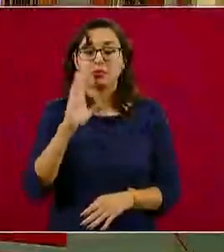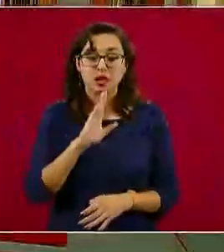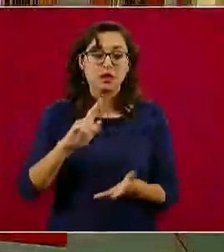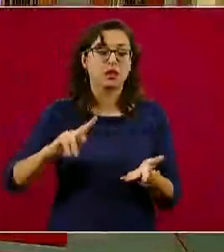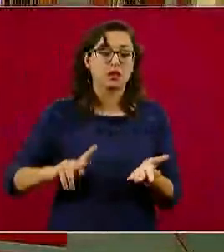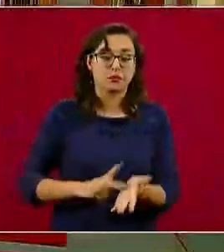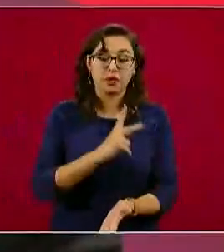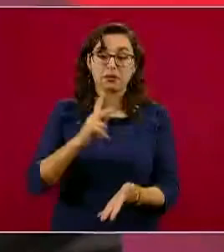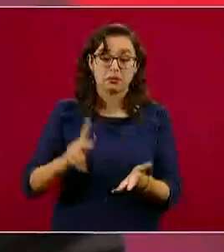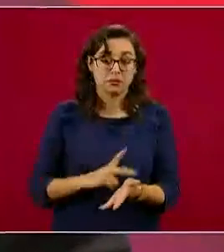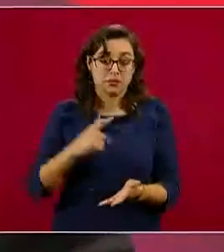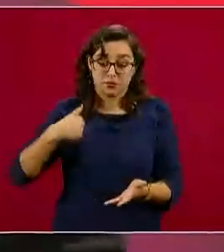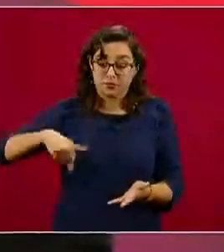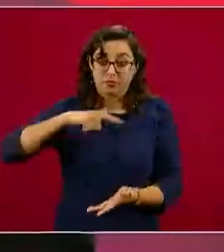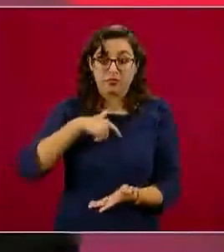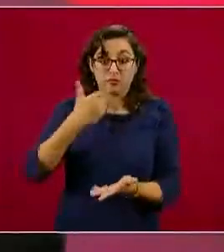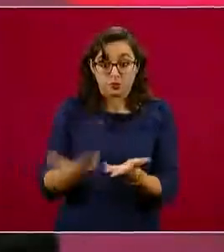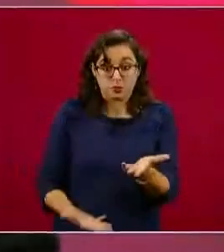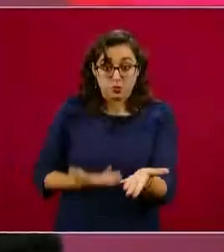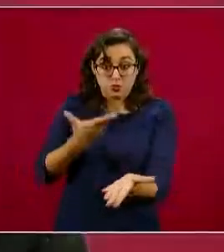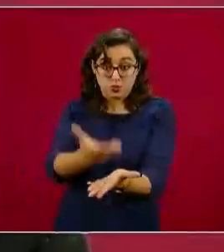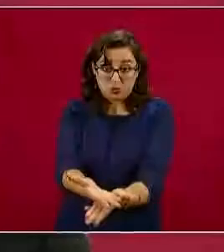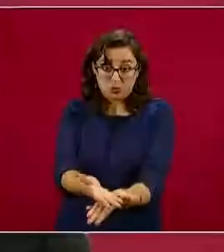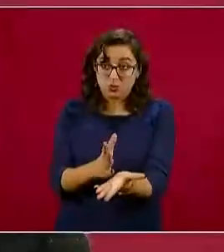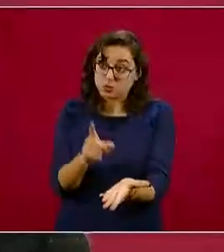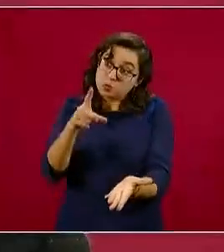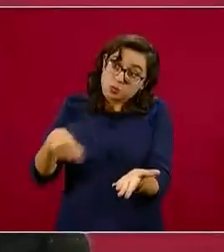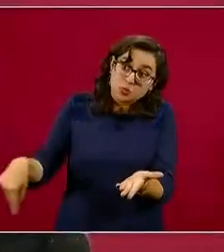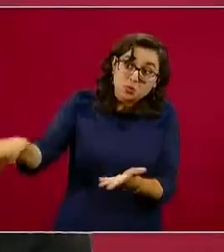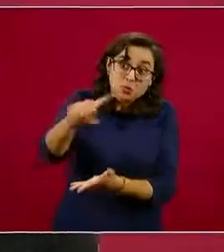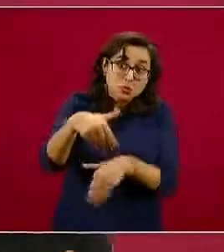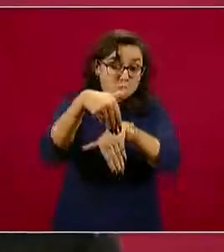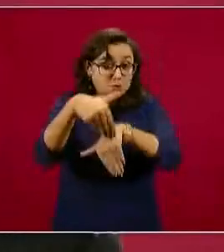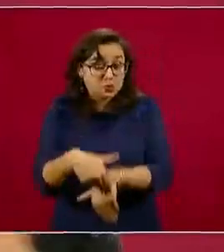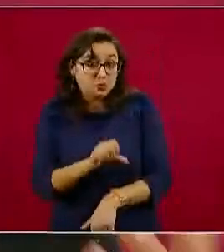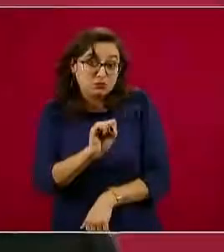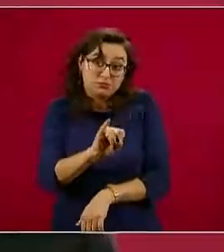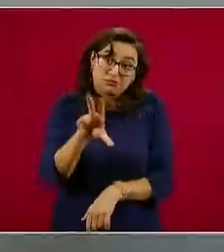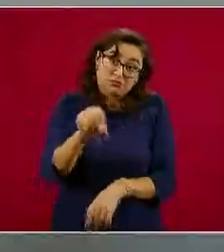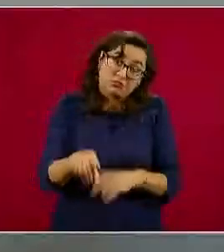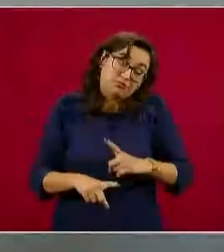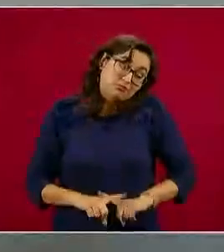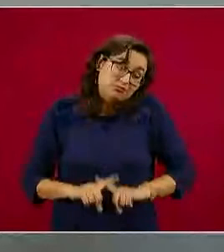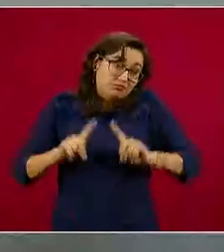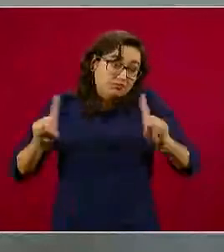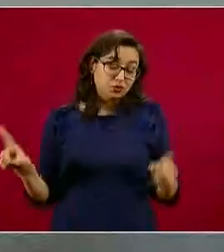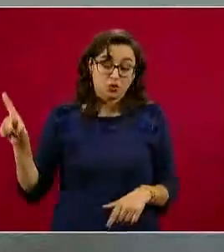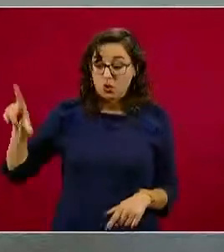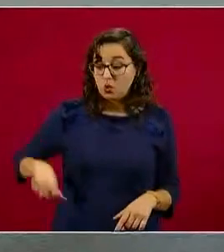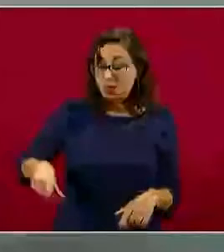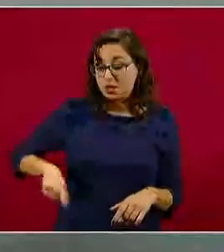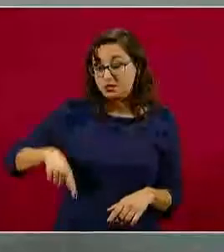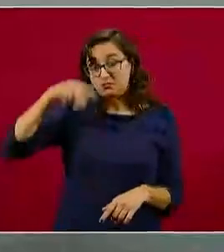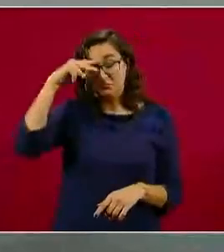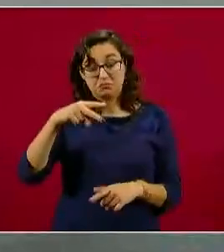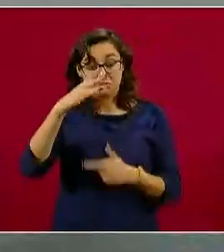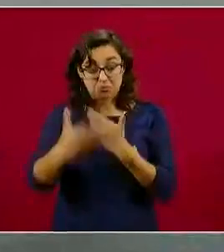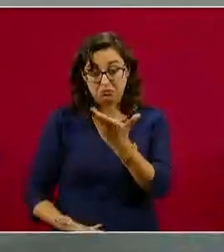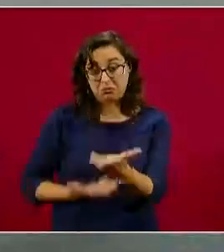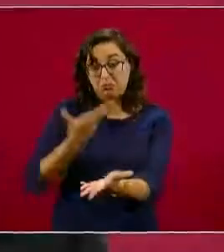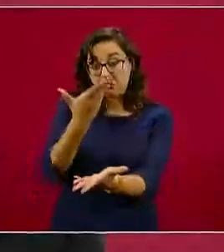Una cosa es la estrategia y otra cosa es la implantación de la estrategia. La estrategia del Gobierno de México sigue los